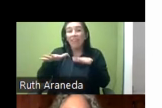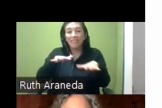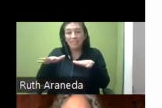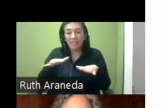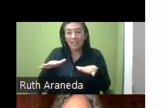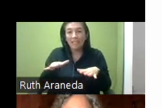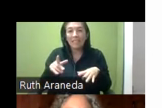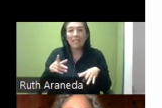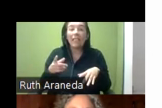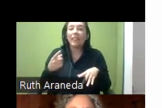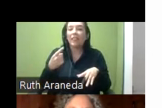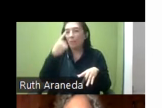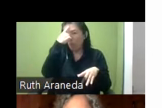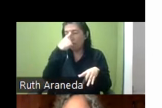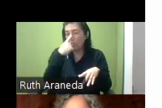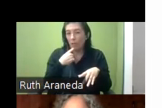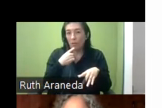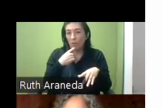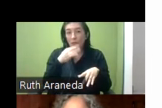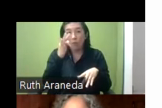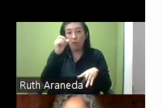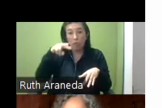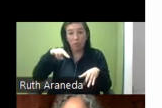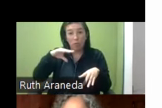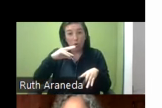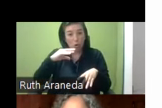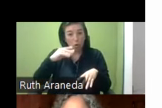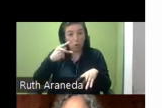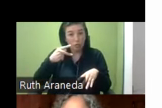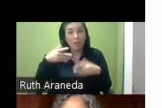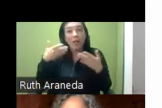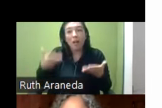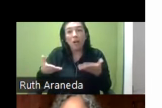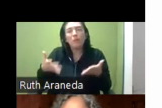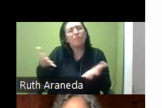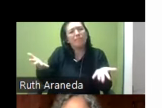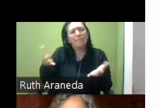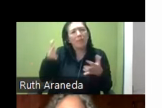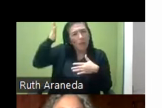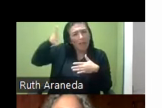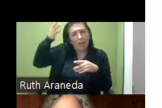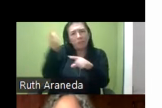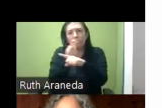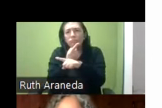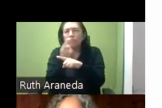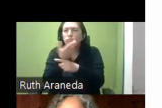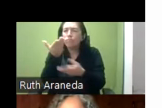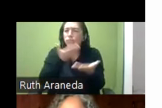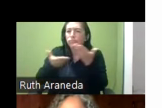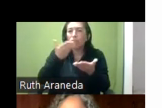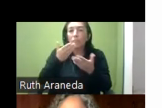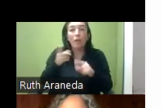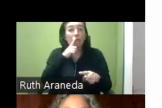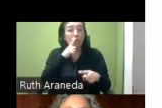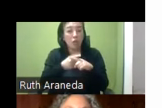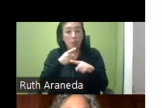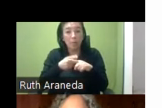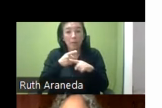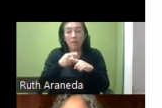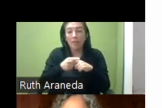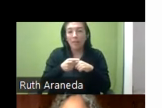del museo. En esta oportunidad, una charla conversatorio que lleva por nombre